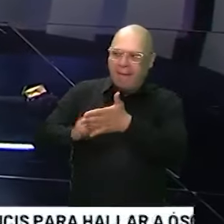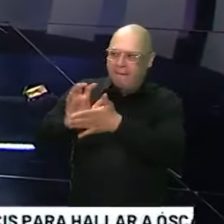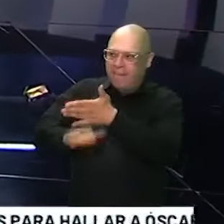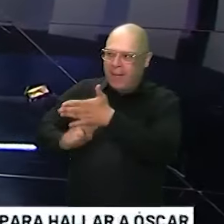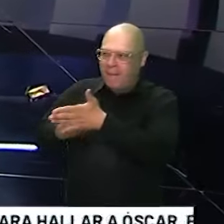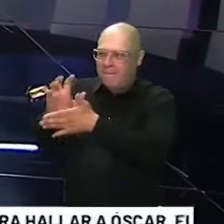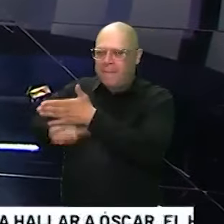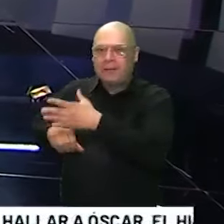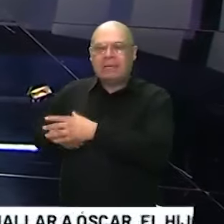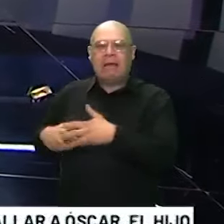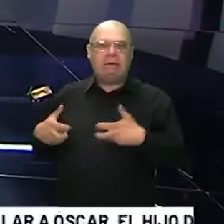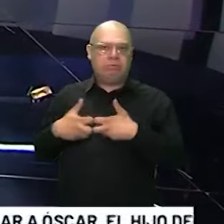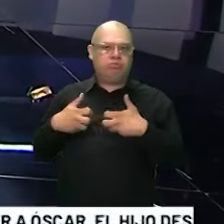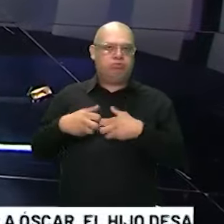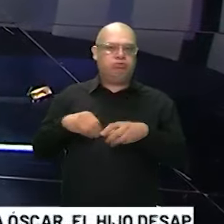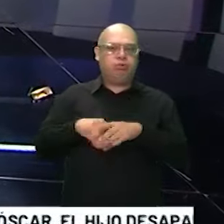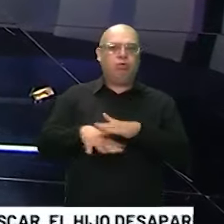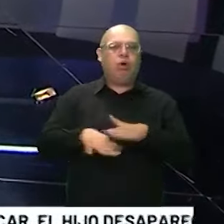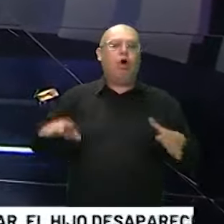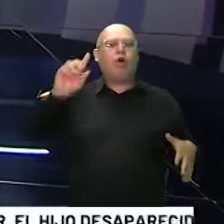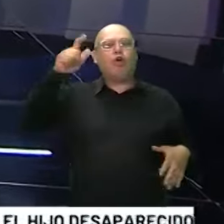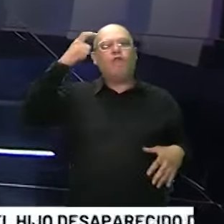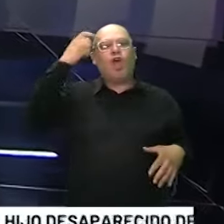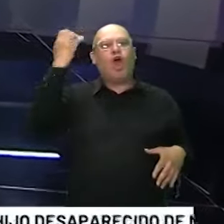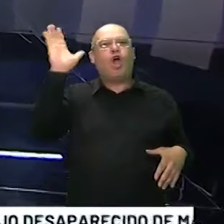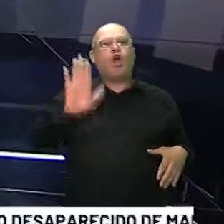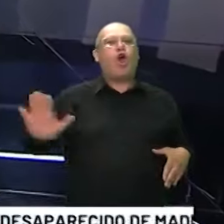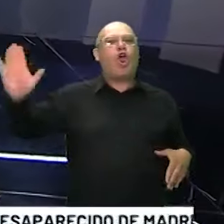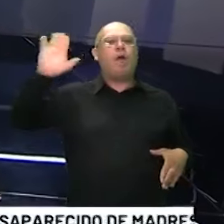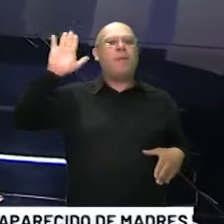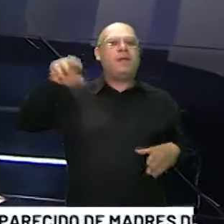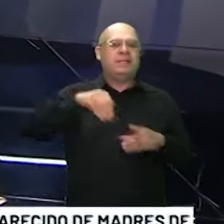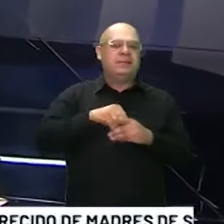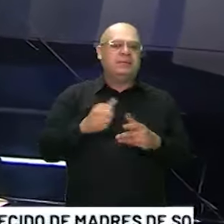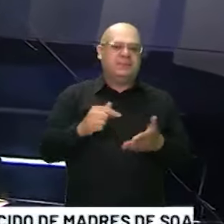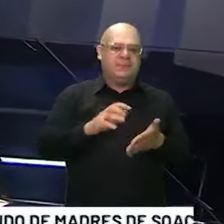energía una vez el gobierno nacional empiece a desembolsar los recursos.